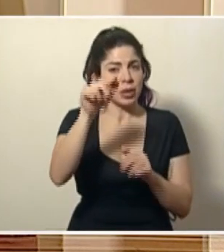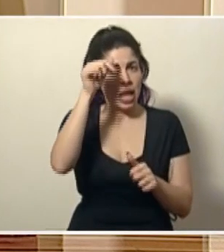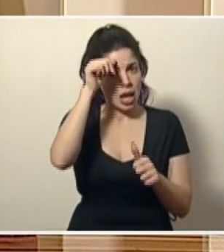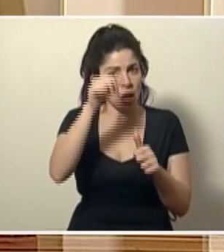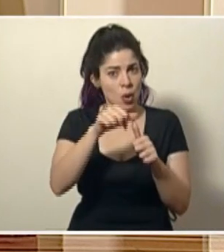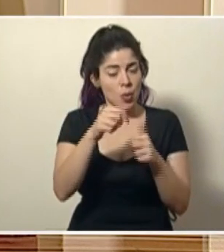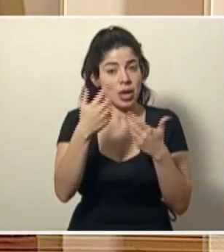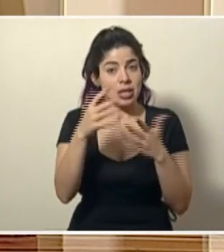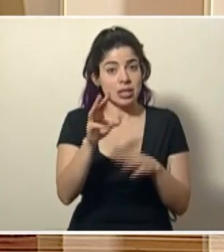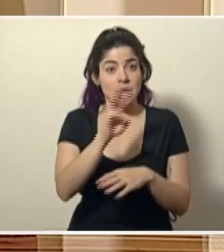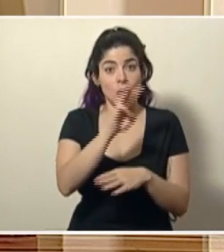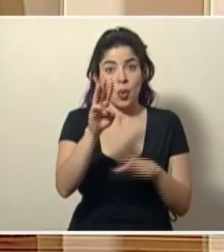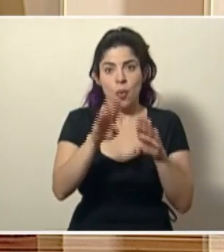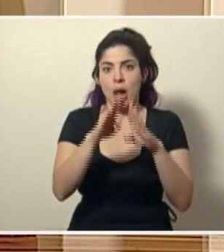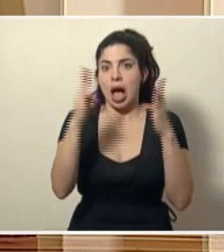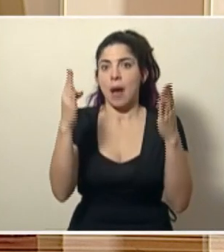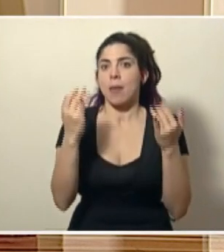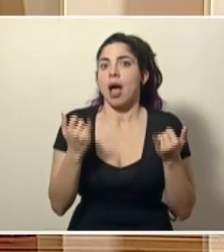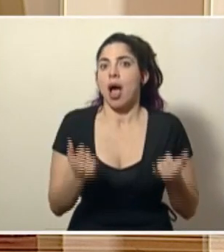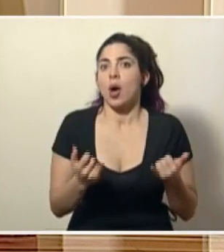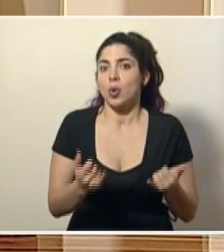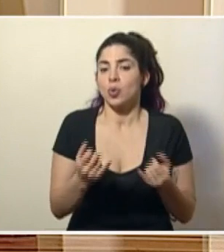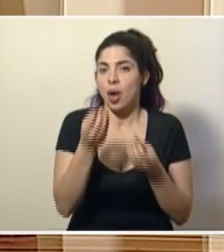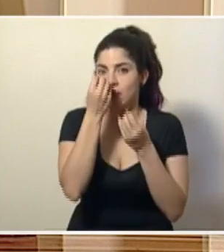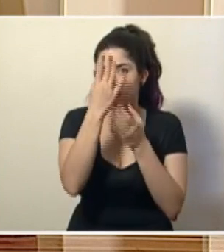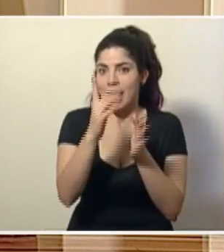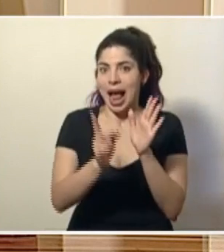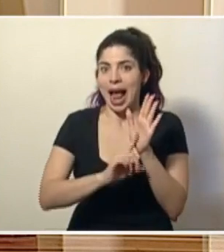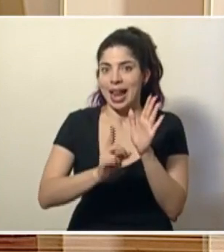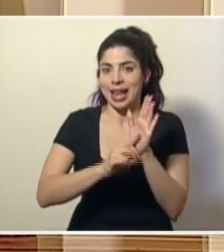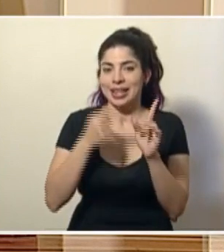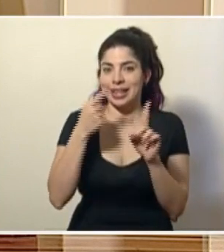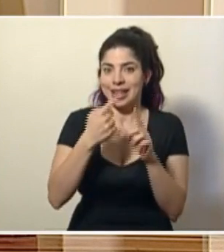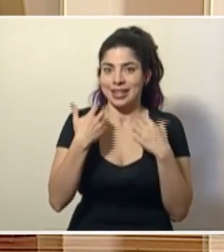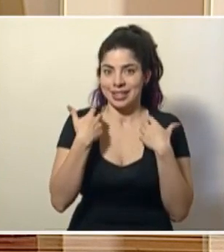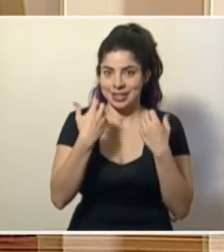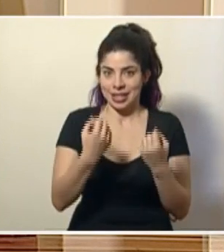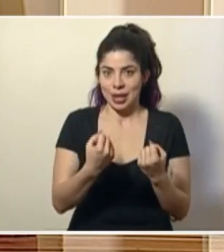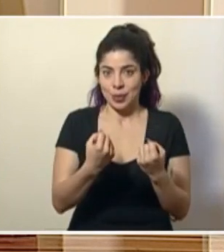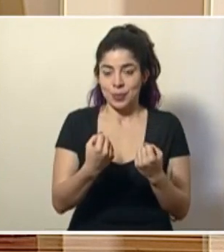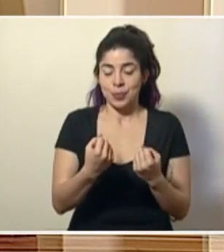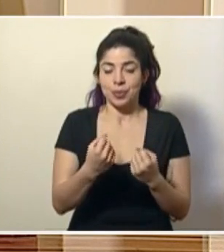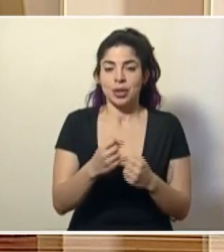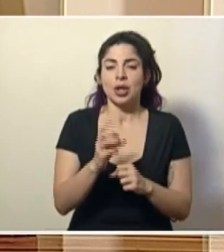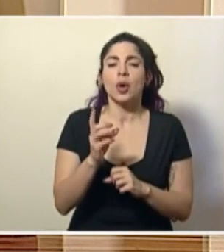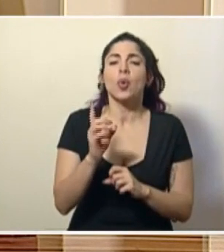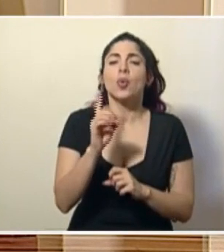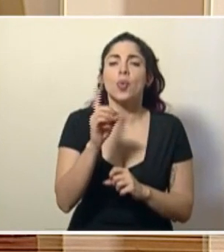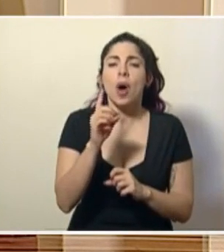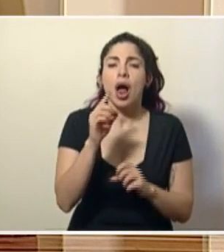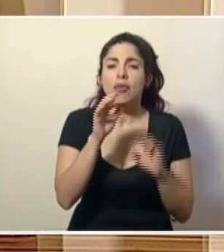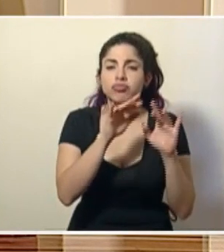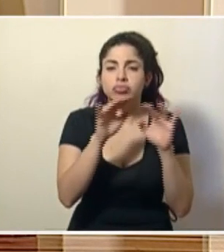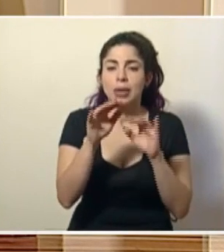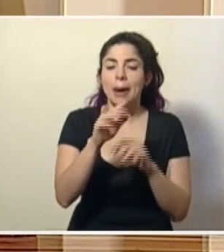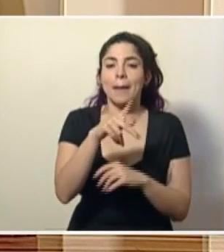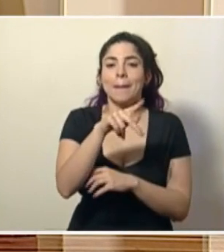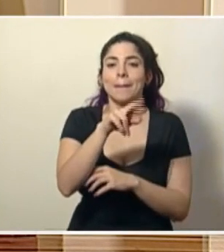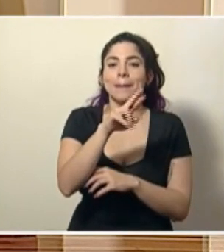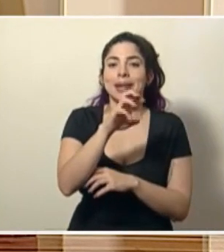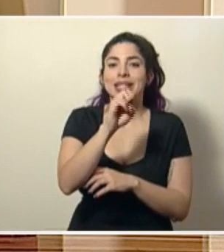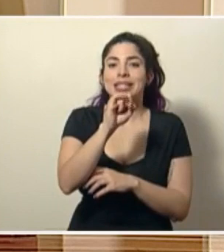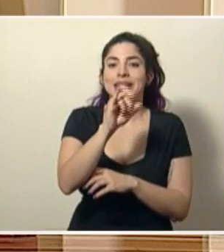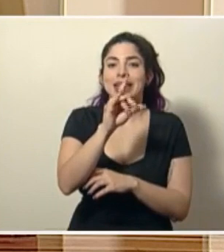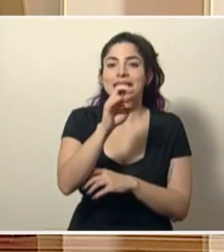que ya está el sitio habilitado, actualizado con las alertas sanitarias. La dirección es